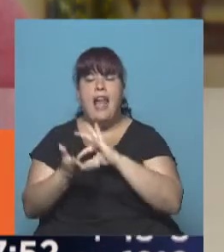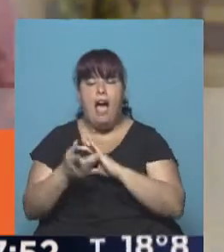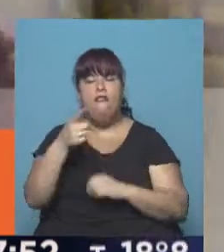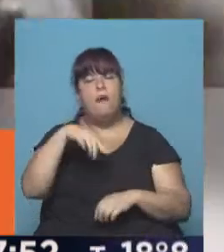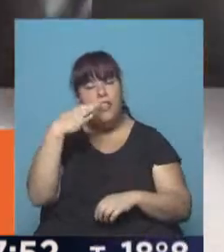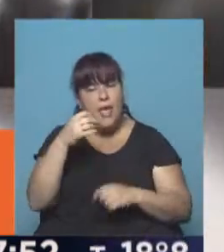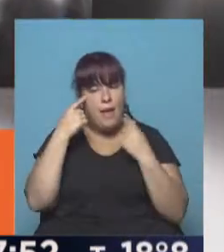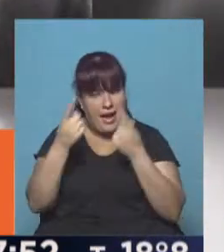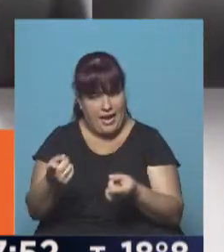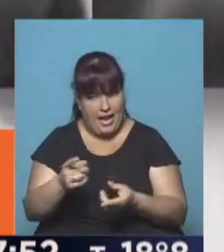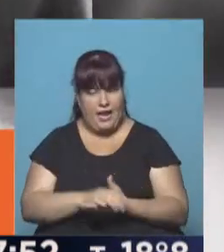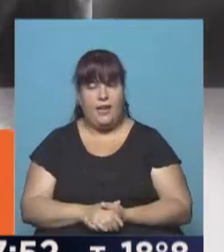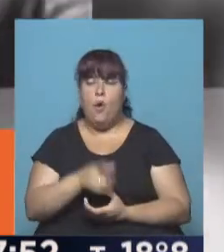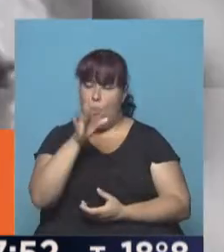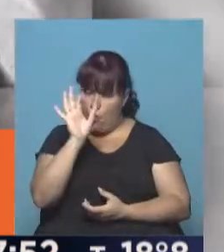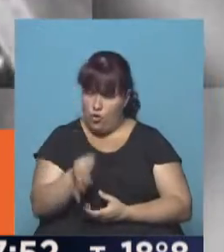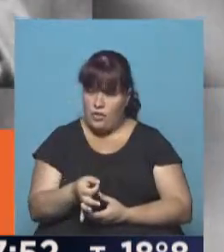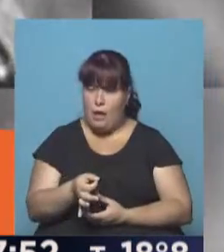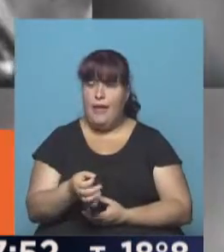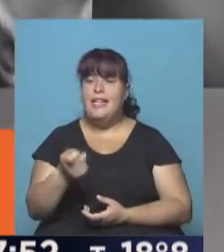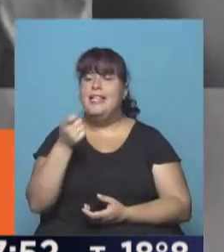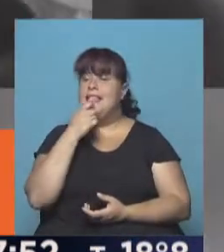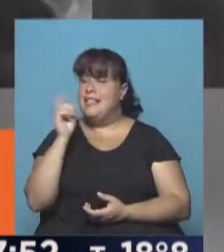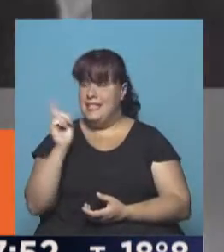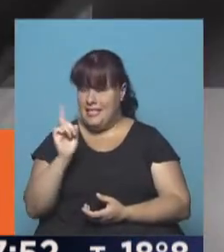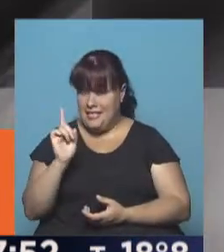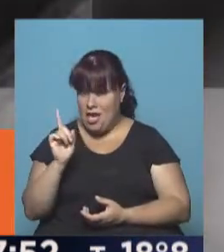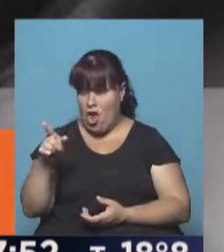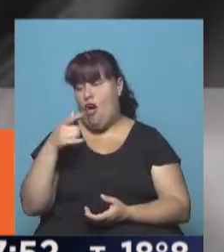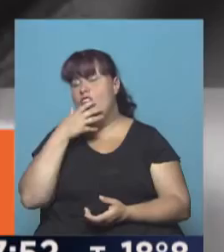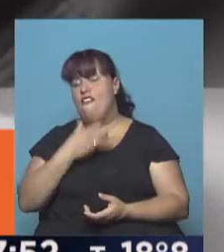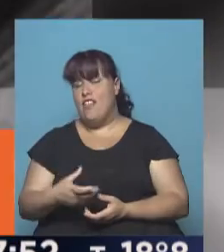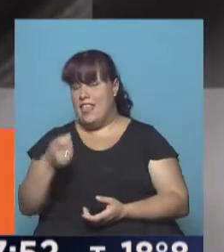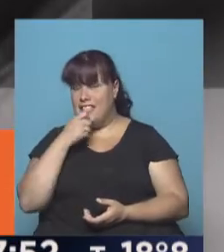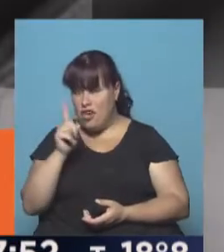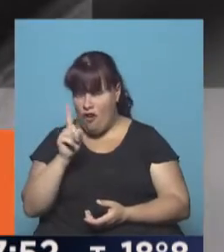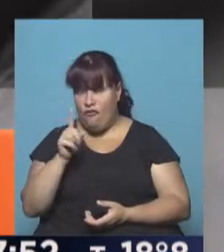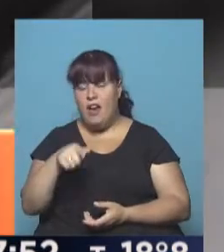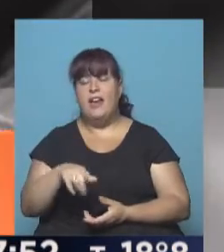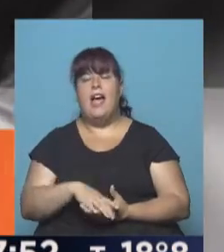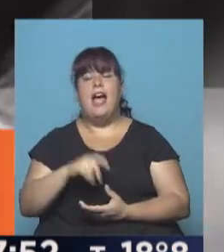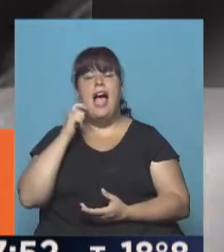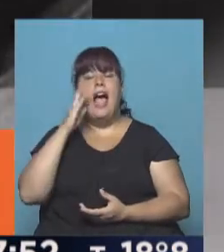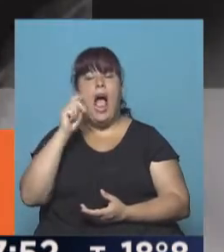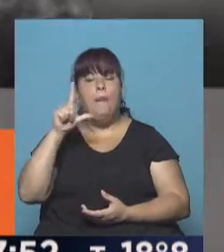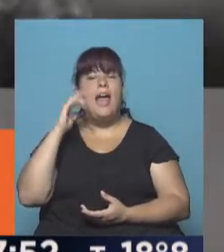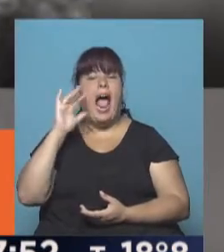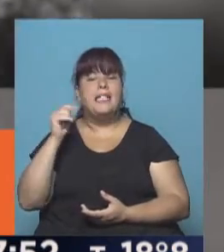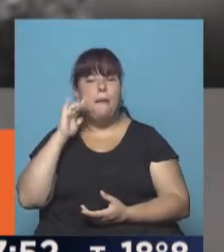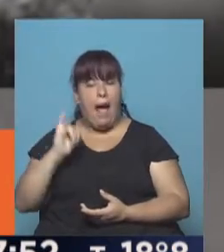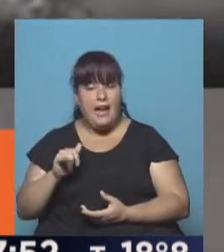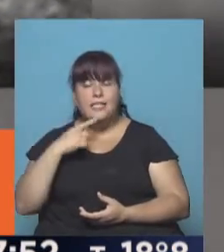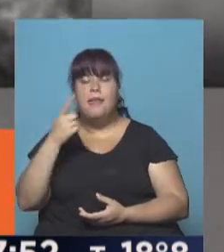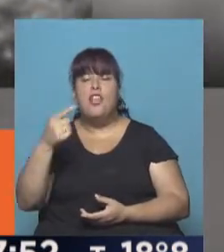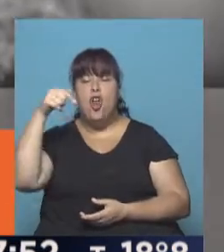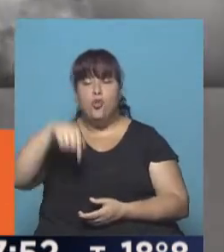que debemos creer. Tú sabes, si no fuera por Fidel Castro, Gabriel García Márquez me dijo una vez, en la